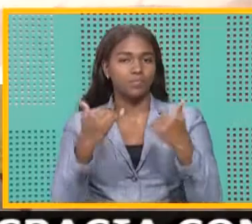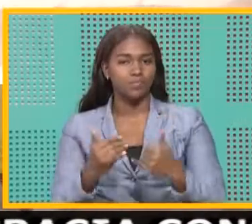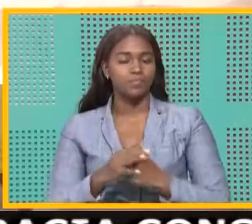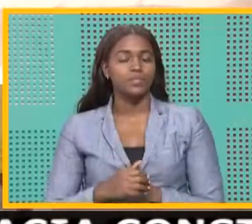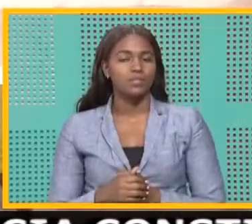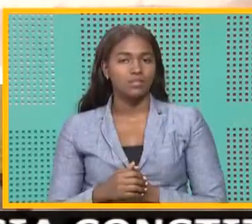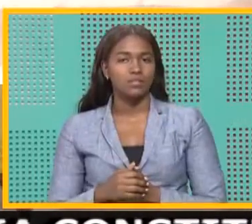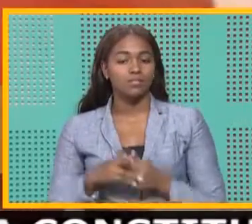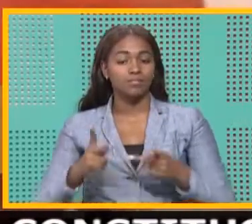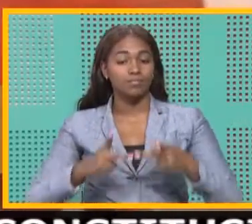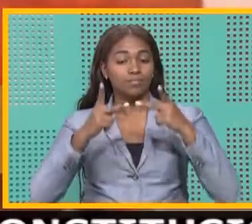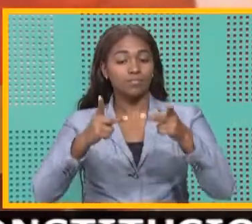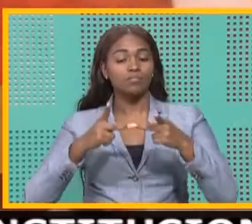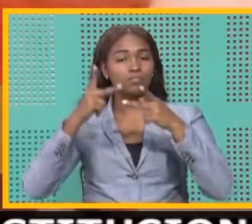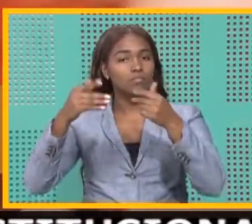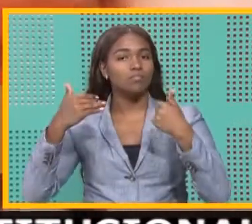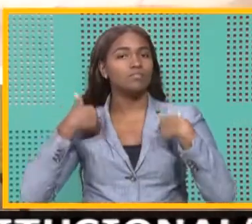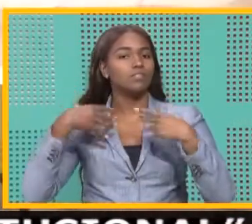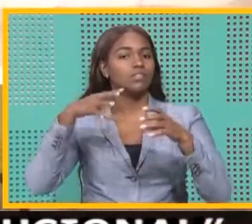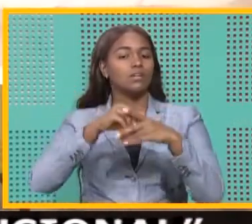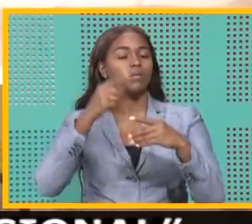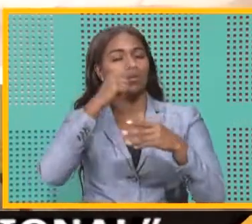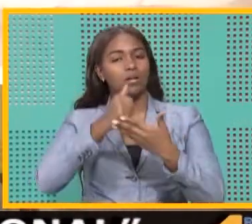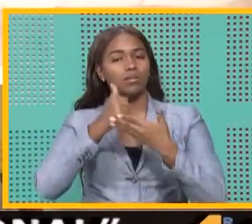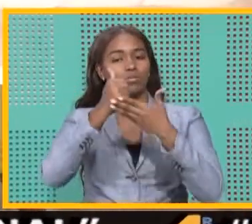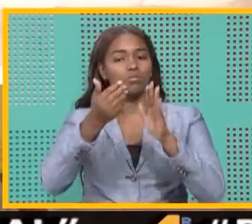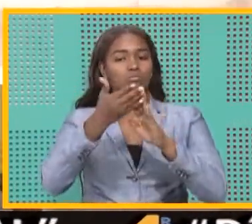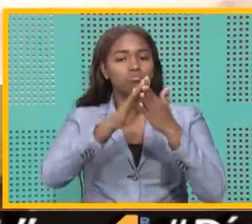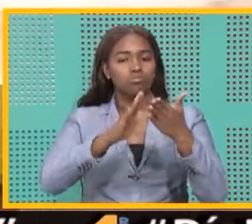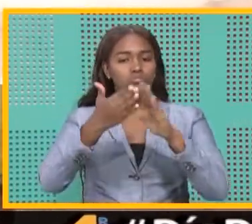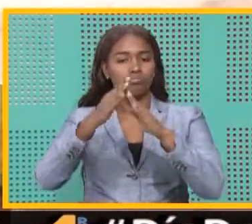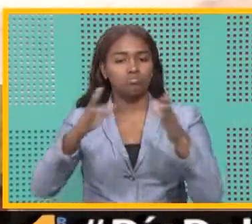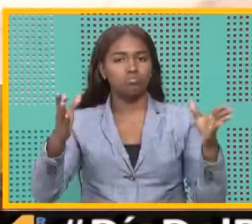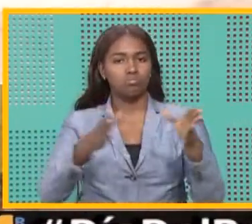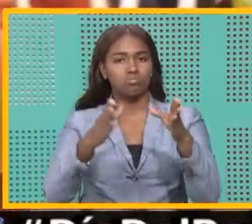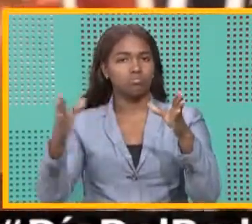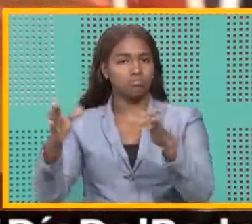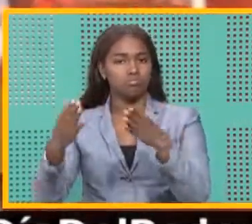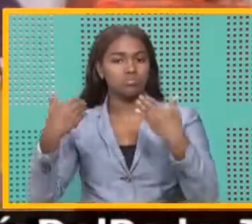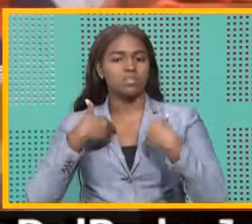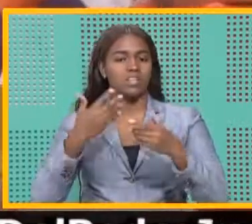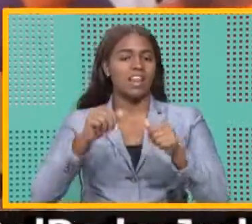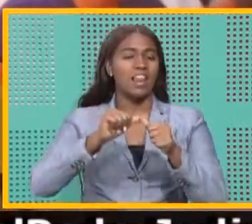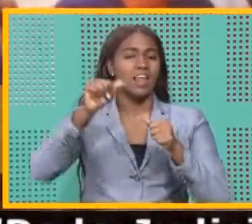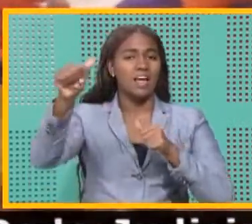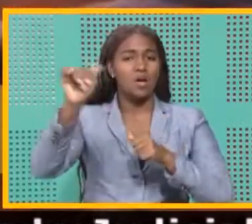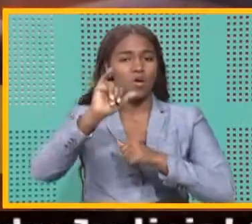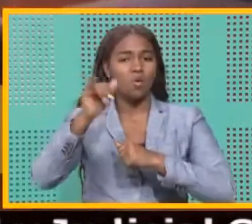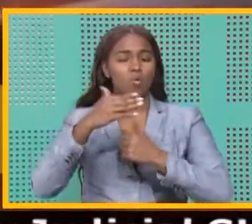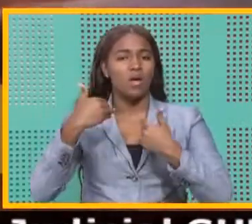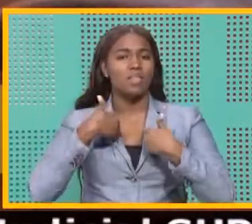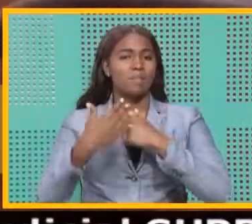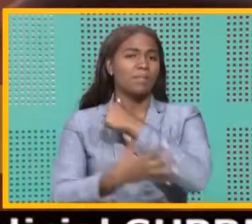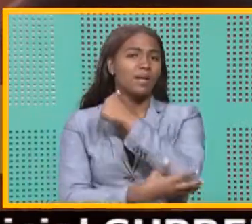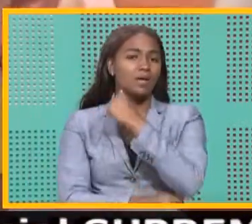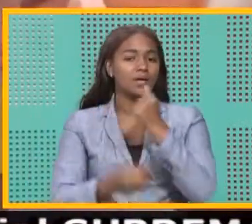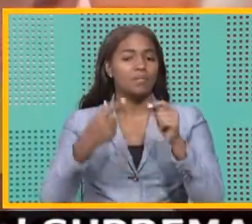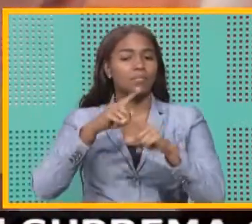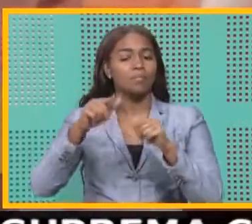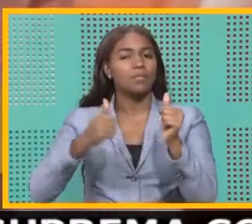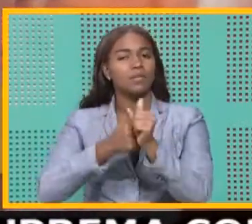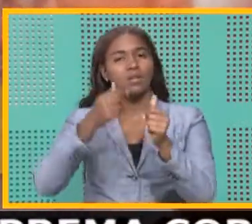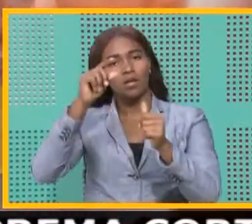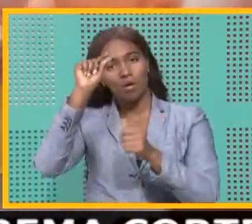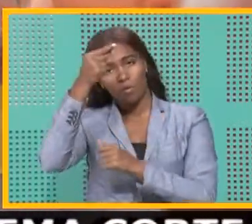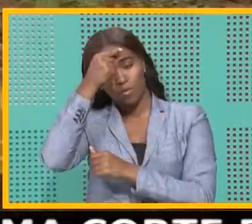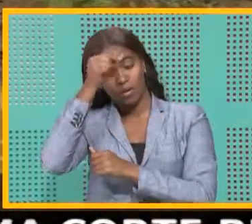Las visitas se caracterizan por el impulso de comunidades remotas y vulnerables por parte del gobierno. Estos encuentros